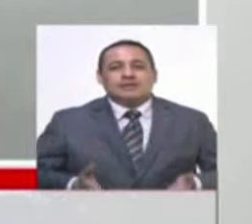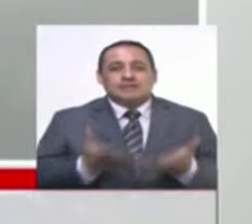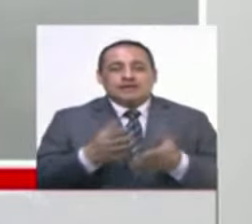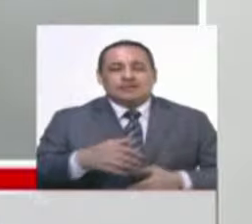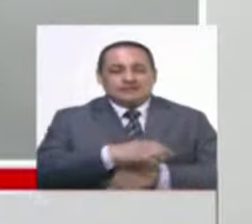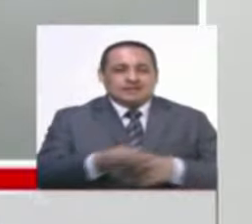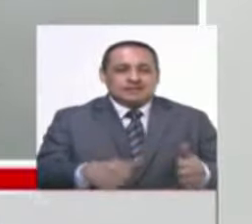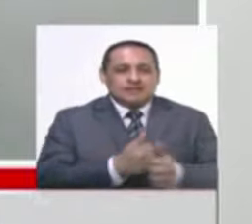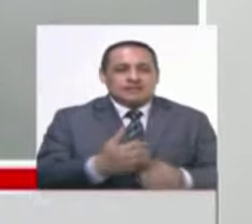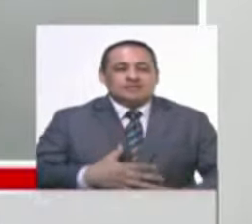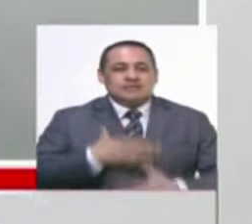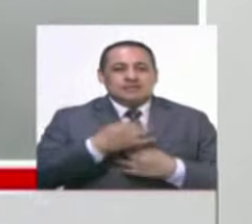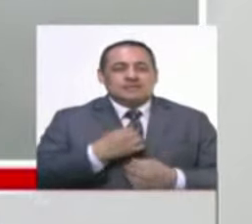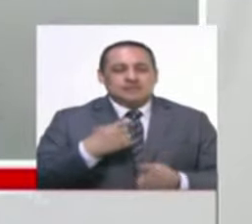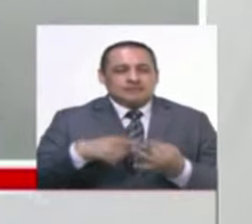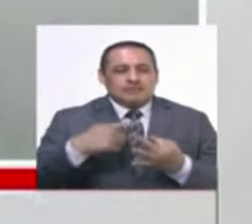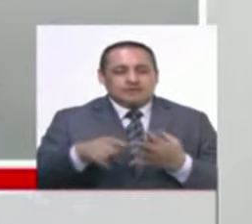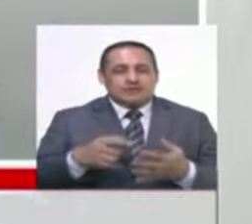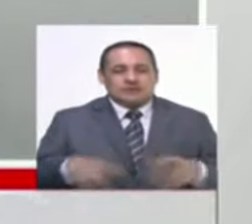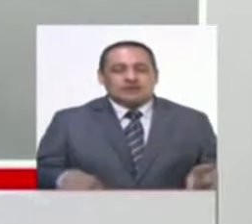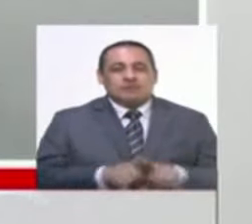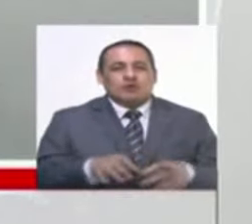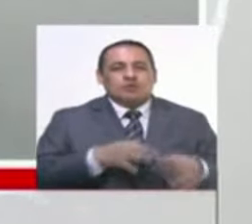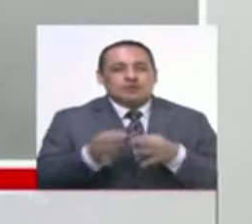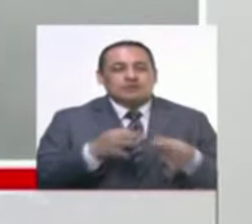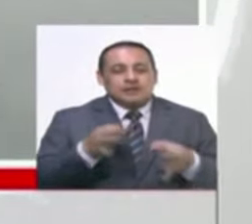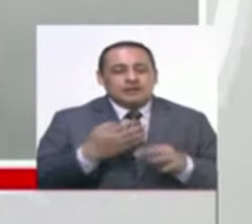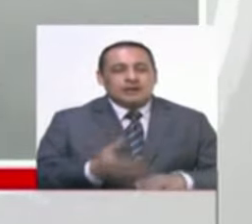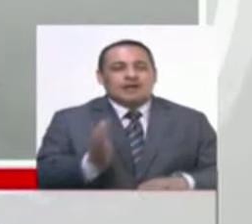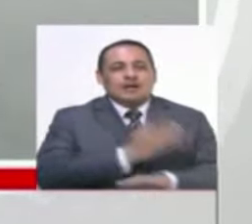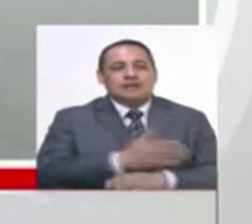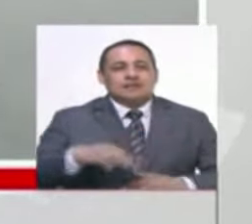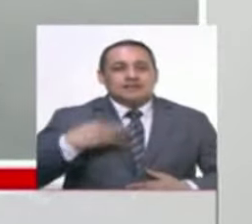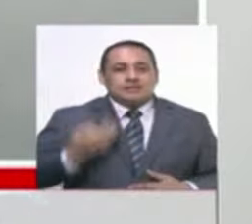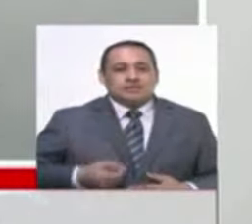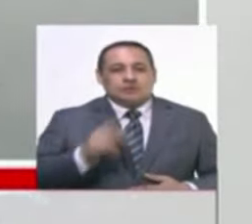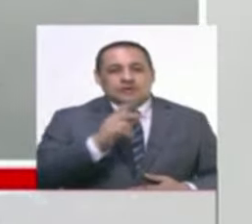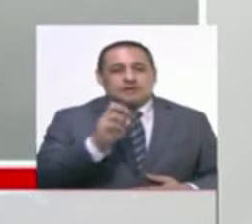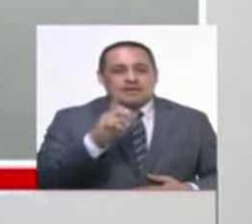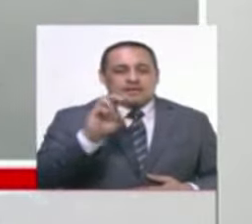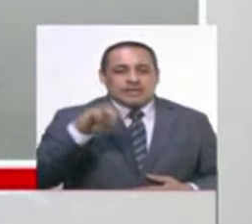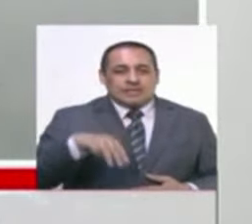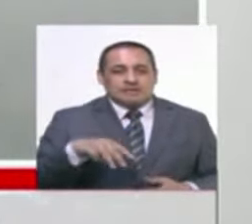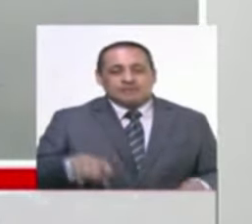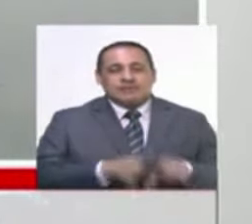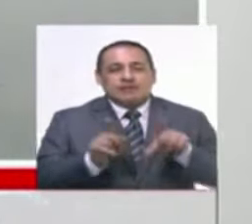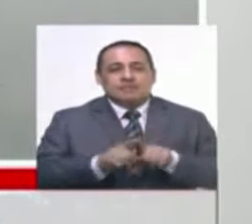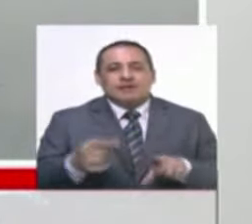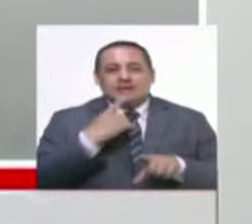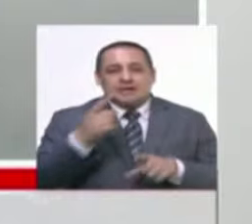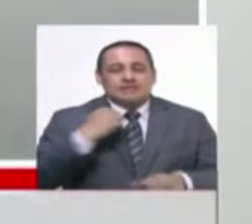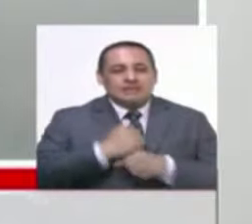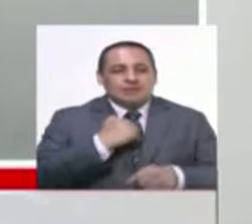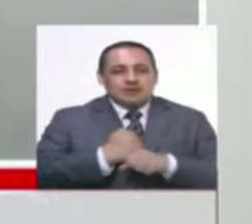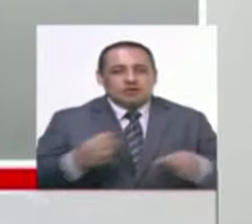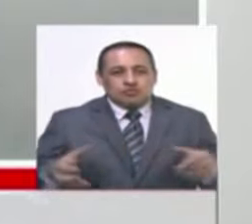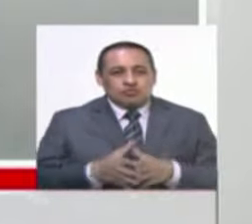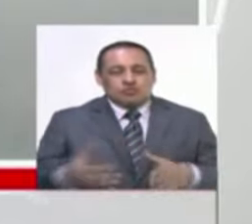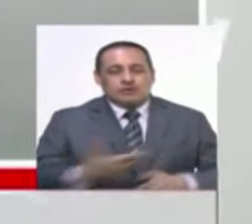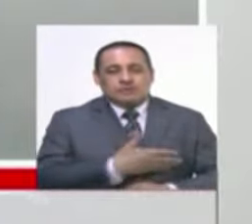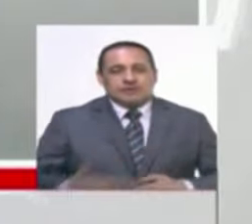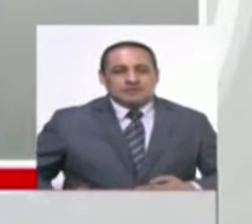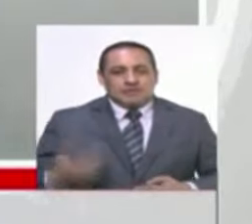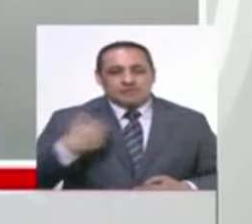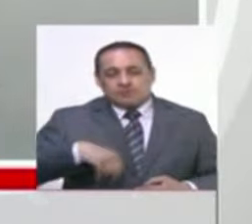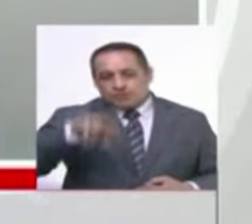intereses particulares. Como le dije, la señora Carolina López es la operadora del presidente de la